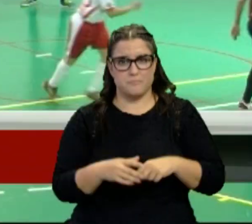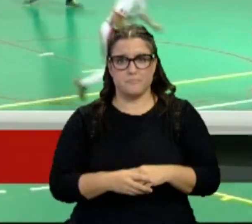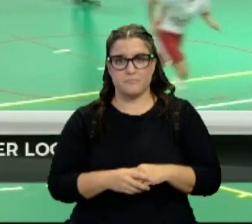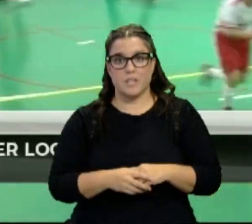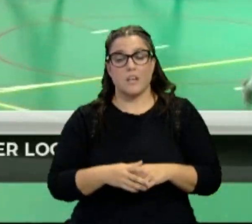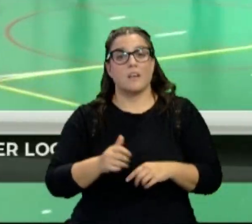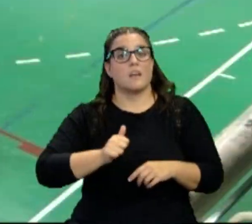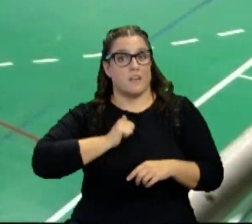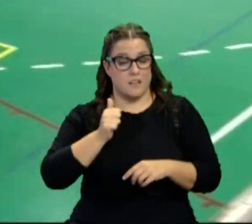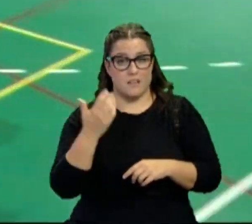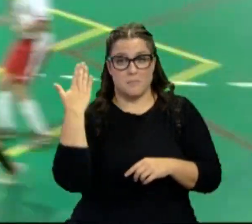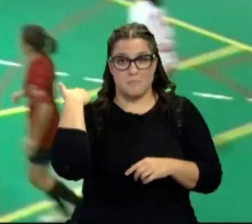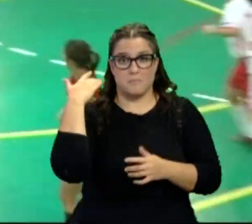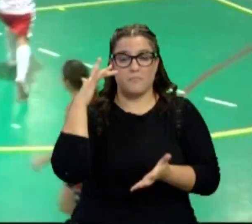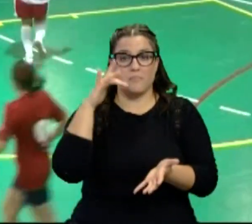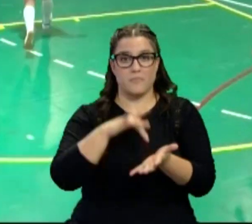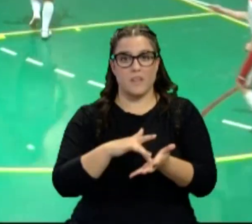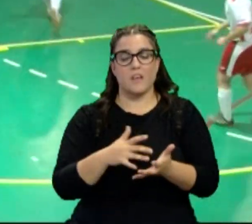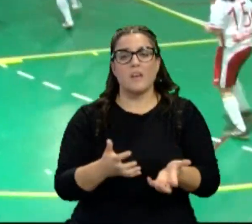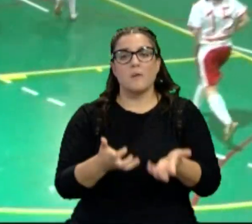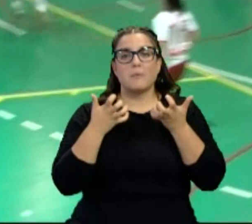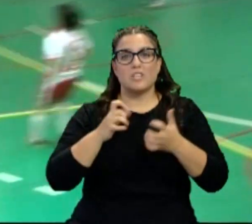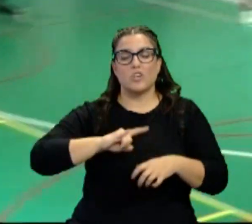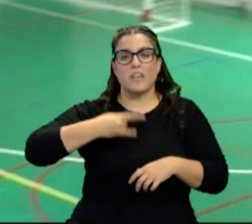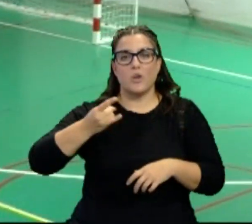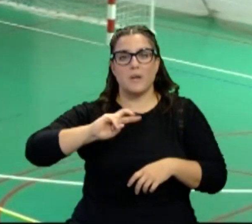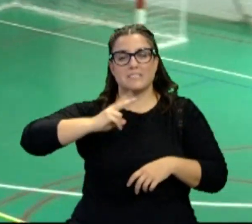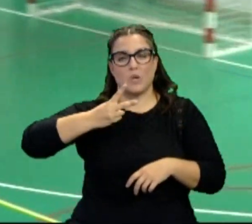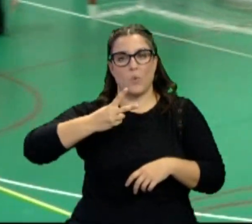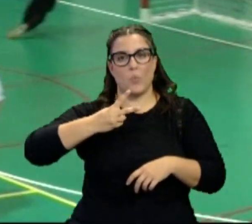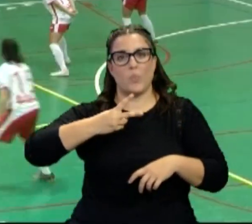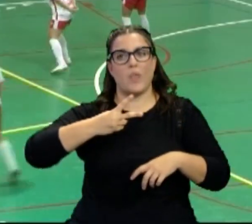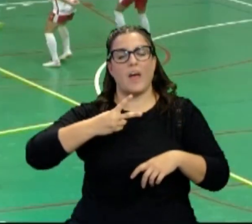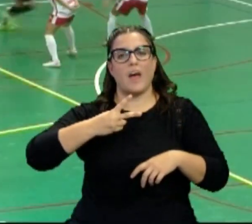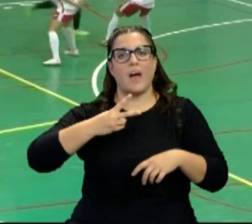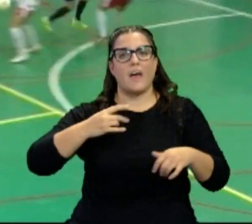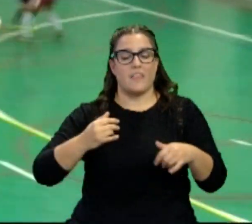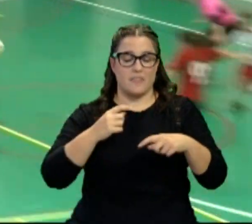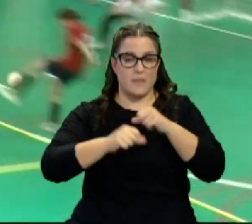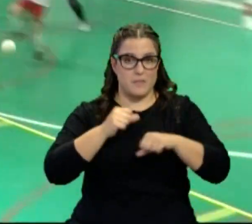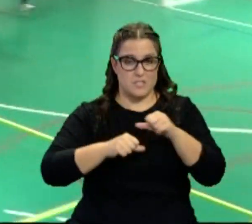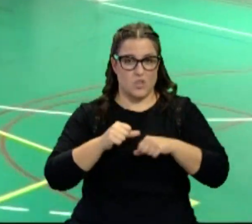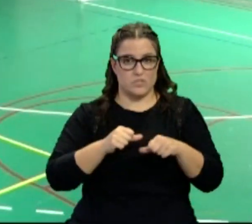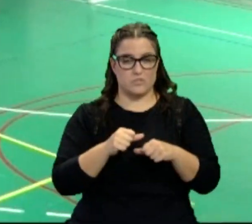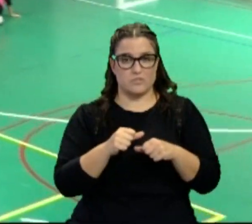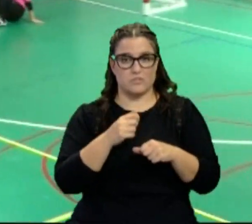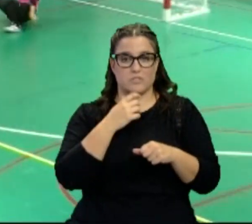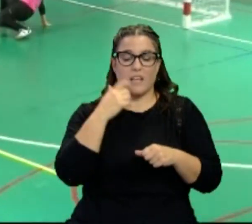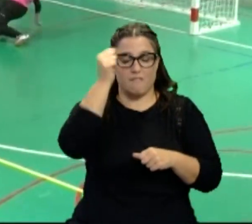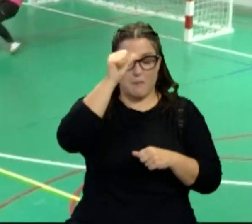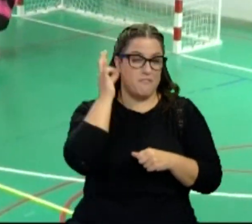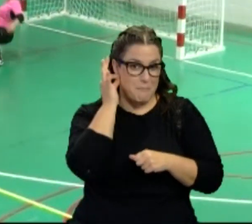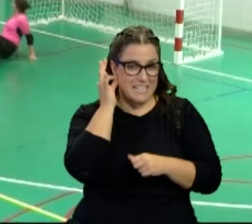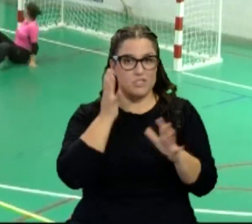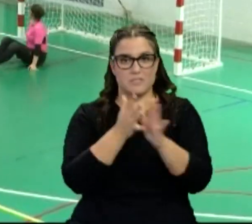Por cierto, que la pasada jornada nos dejó una doble victoria en segunda división de fútbol sala femenino. Osasuna Lactura Leorbina se impuso por un claro 5-0